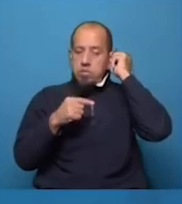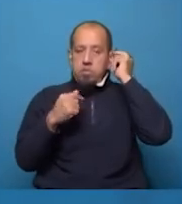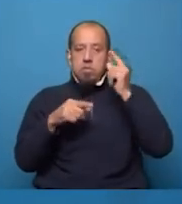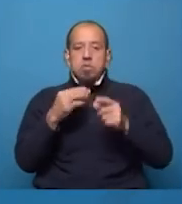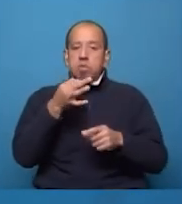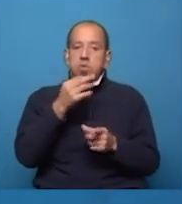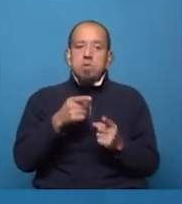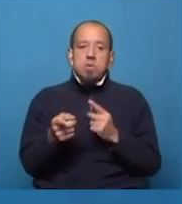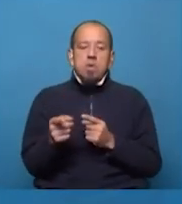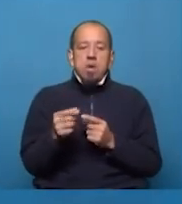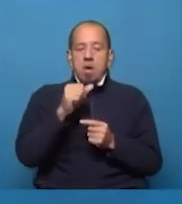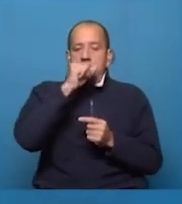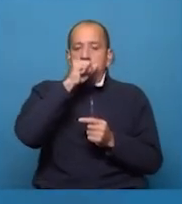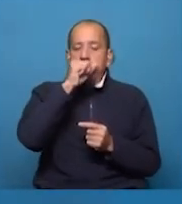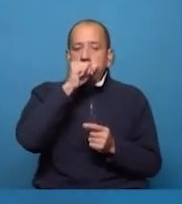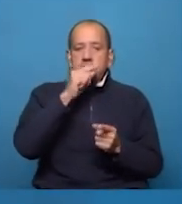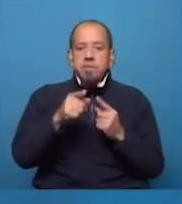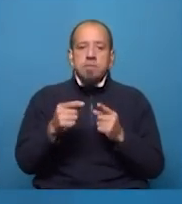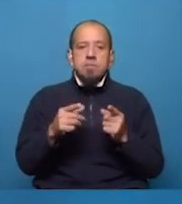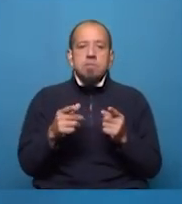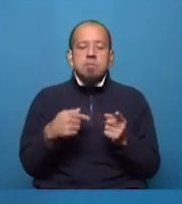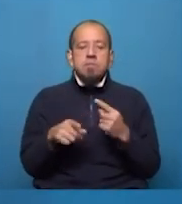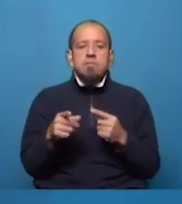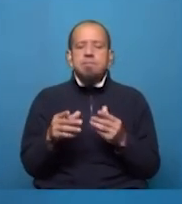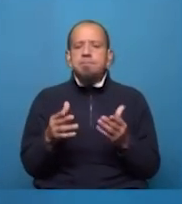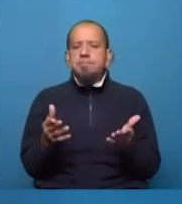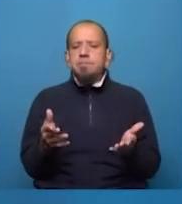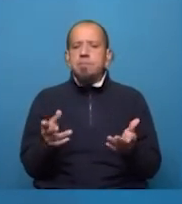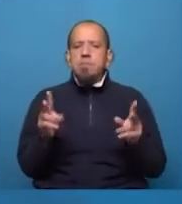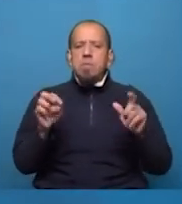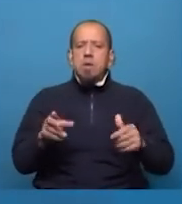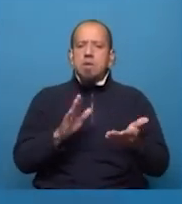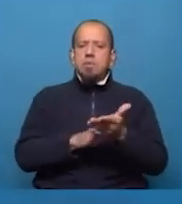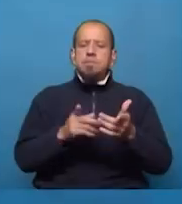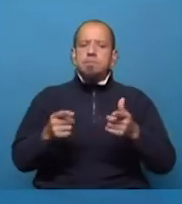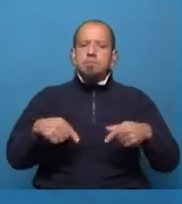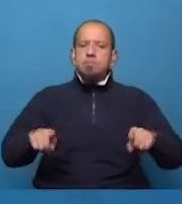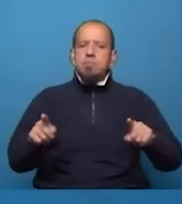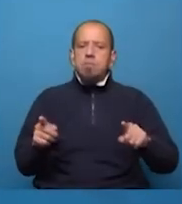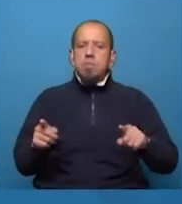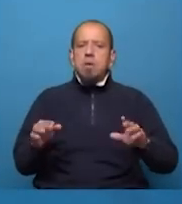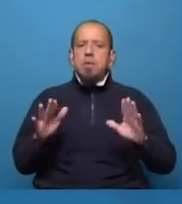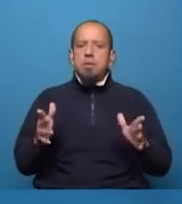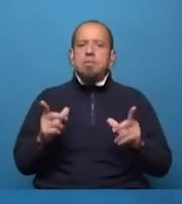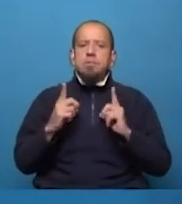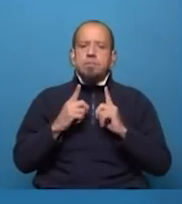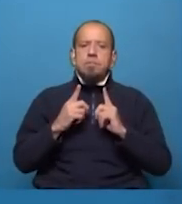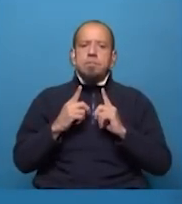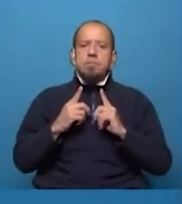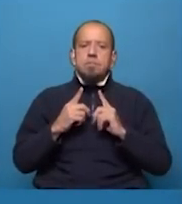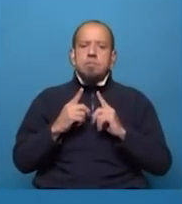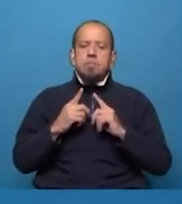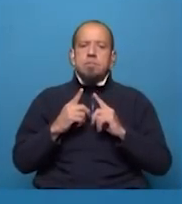tengo que decir Hay algo en estos temas que es ningún caso de lavado te viene si esperas sentado en un